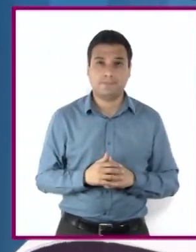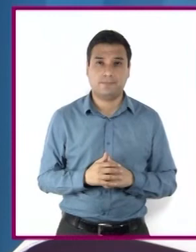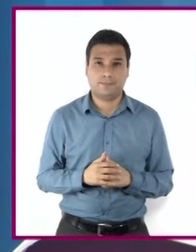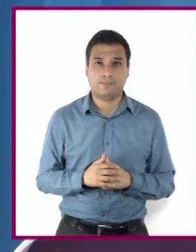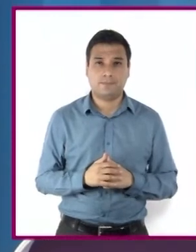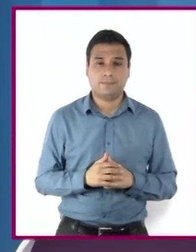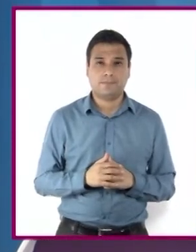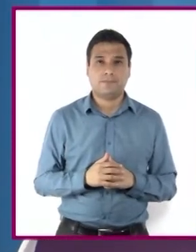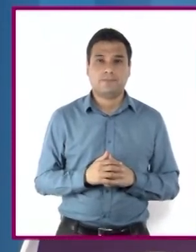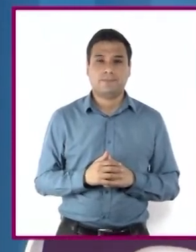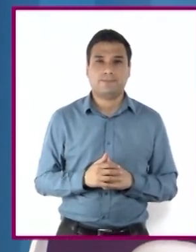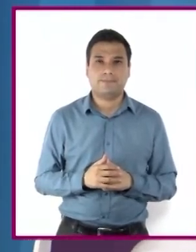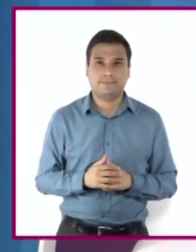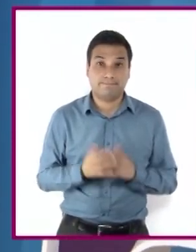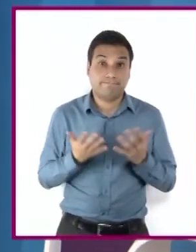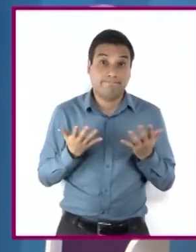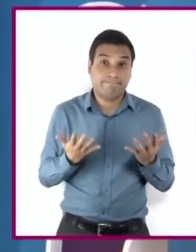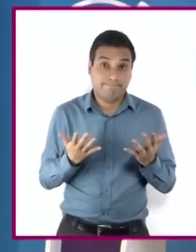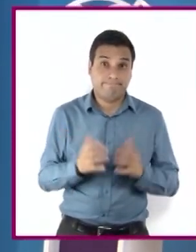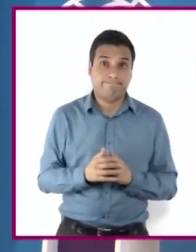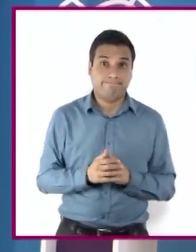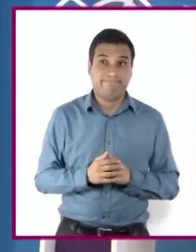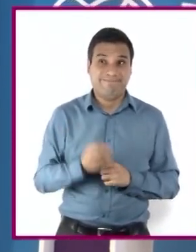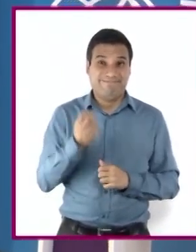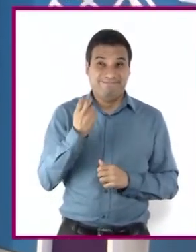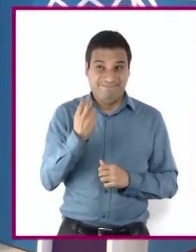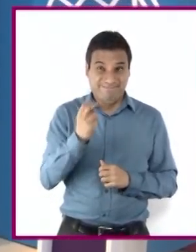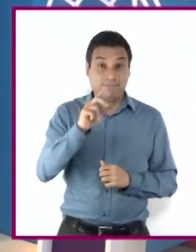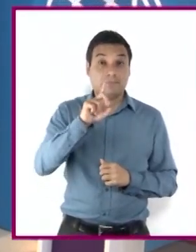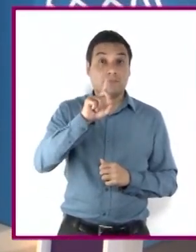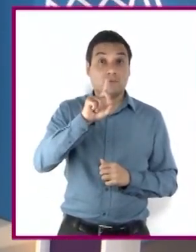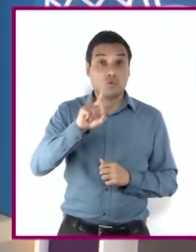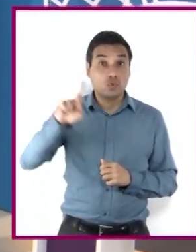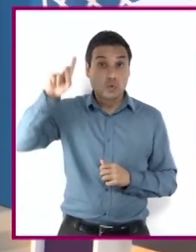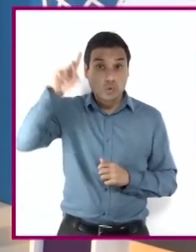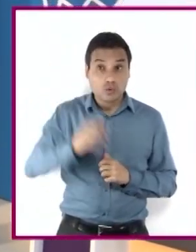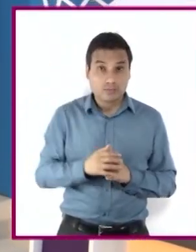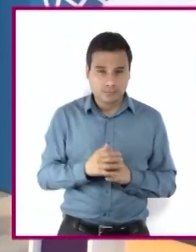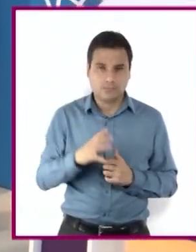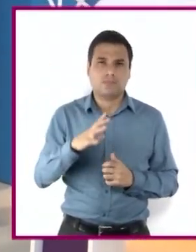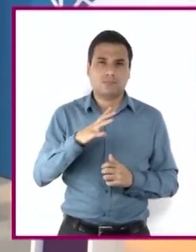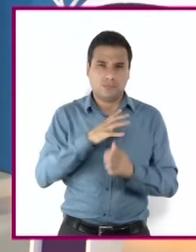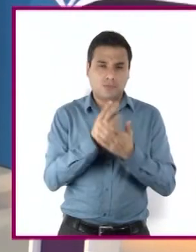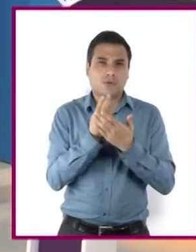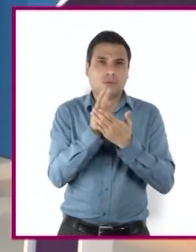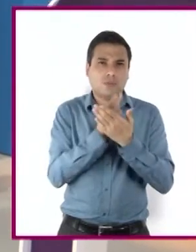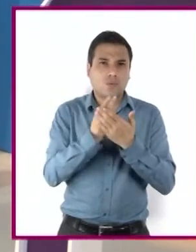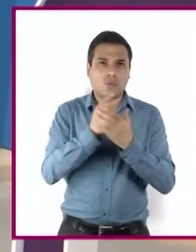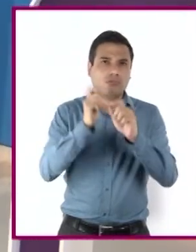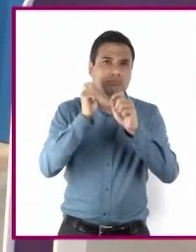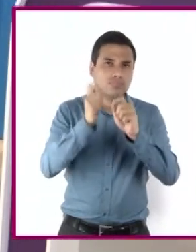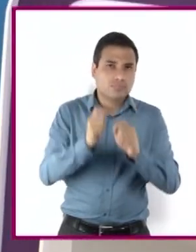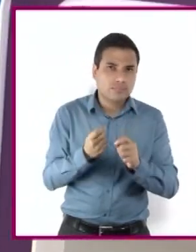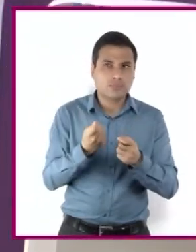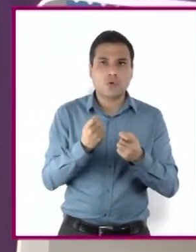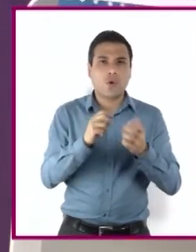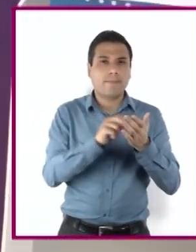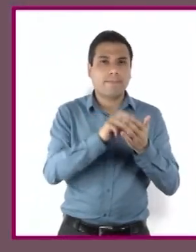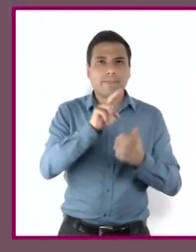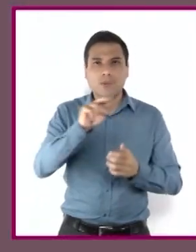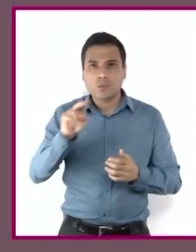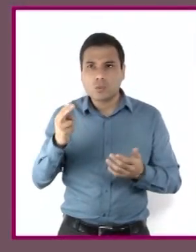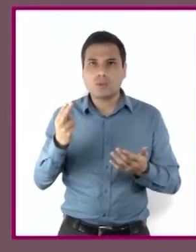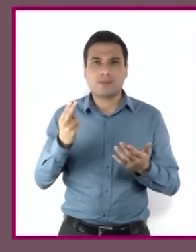posclásico, ya que las representaciones de este dios se incrementaron en esculturas, pinturas, templos y